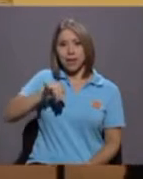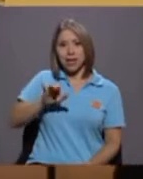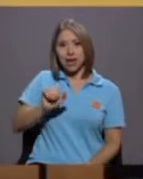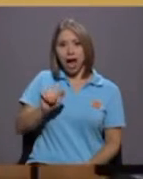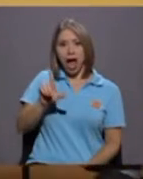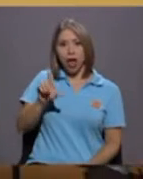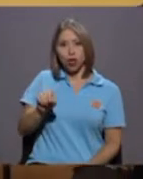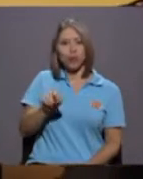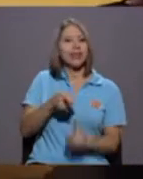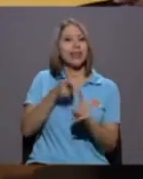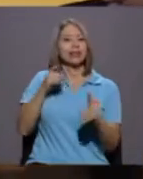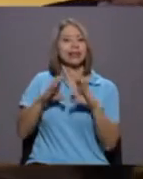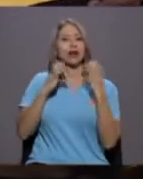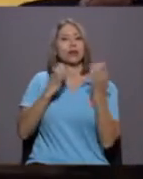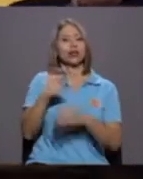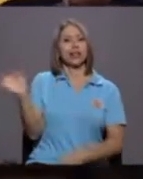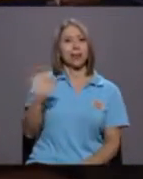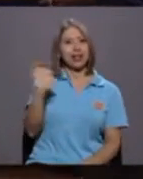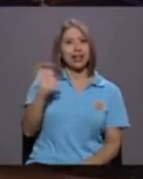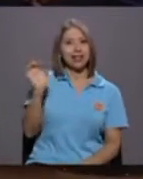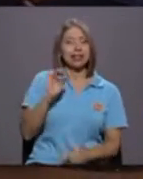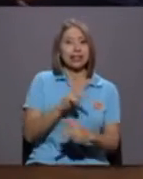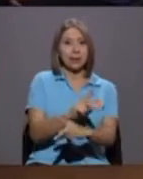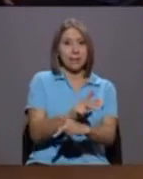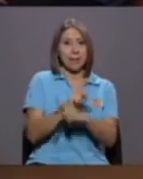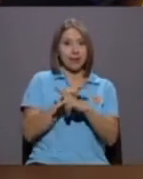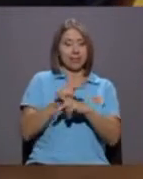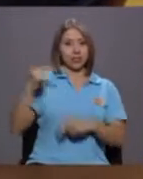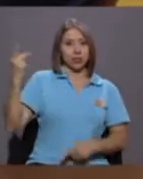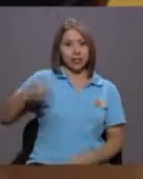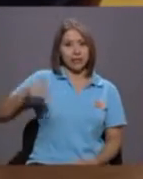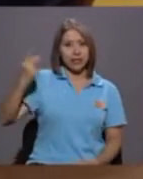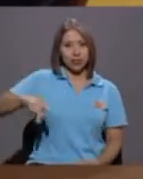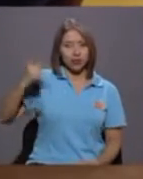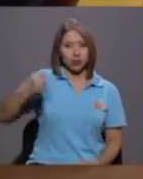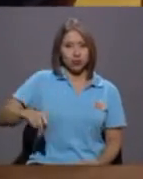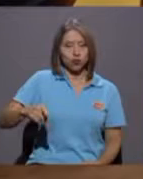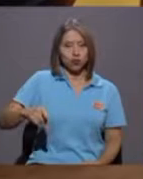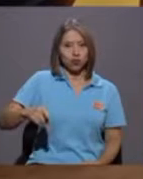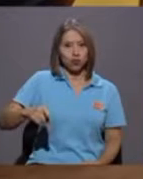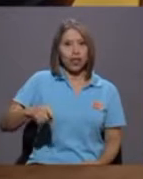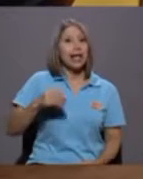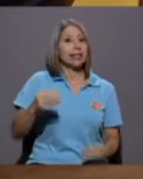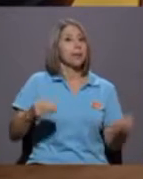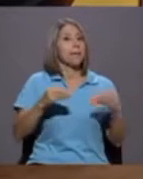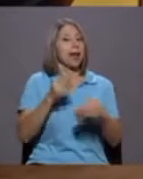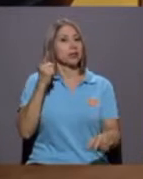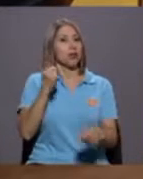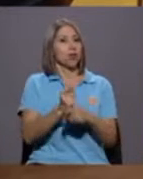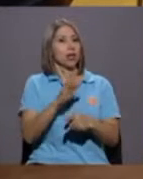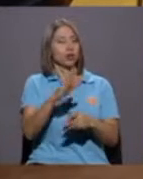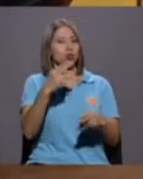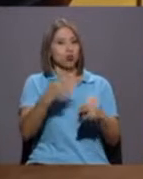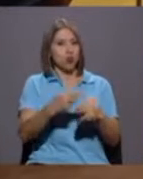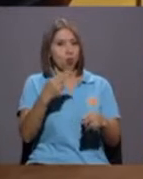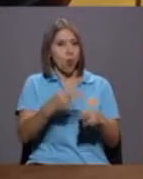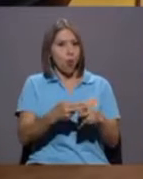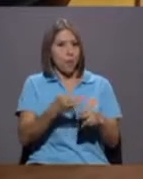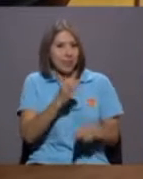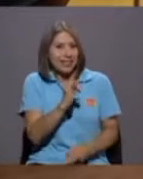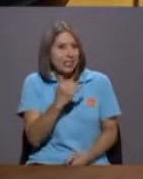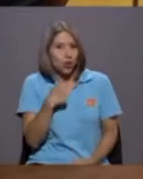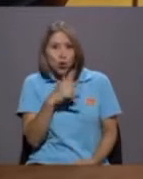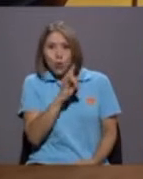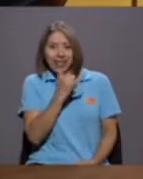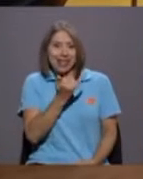Emergencias y Prevención de Riesgos, que es como más apropiadamente se llama, si no me equivoqué en